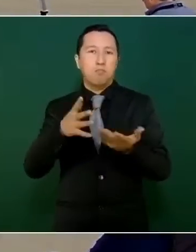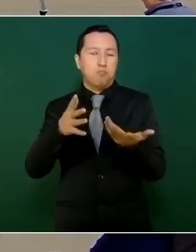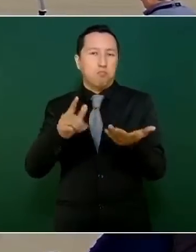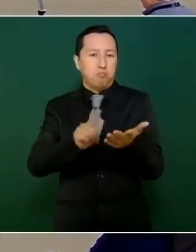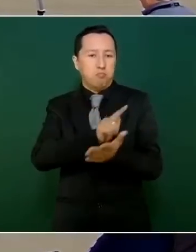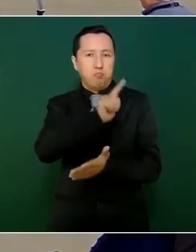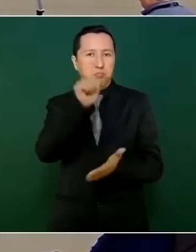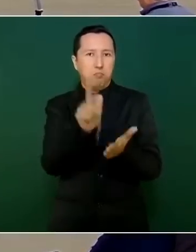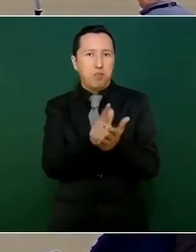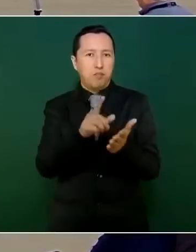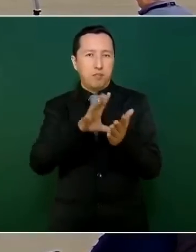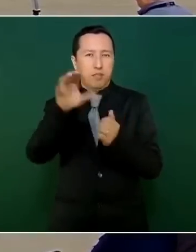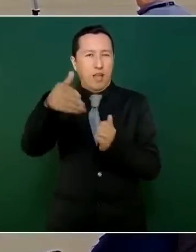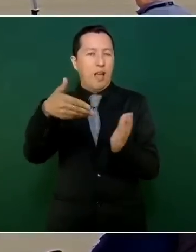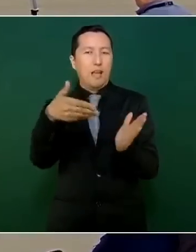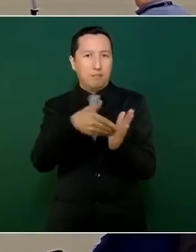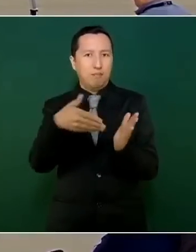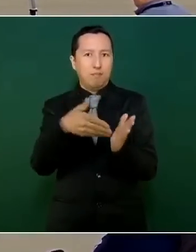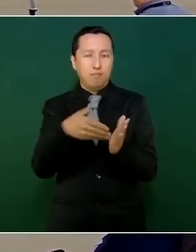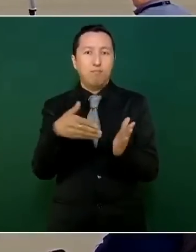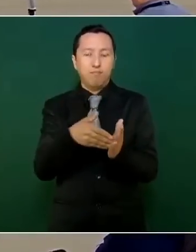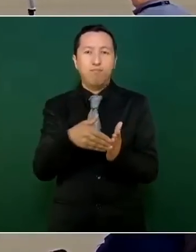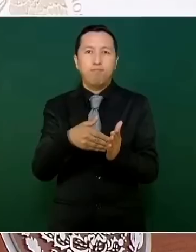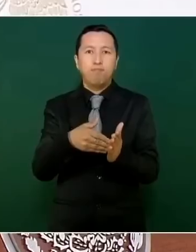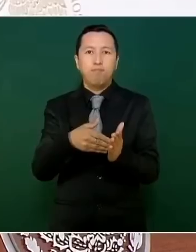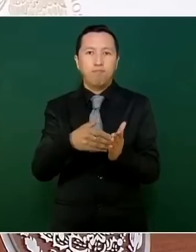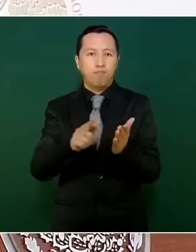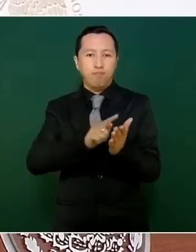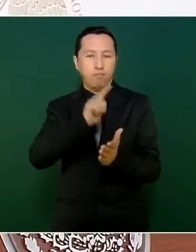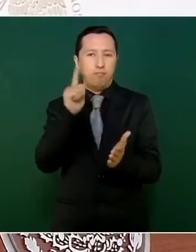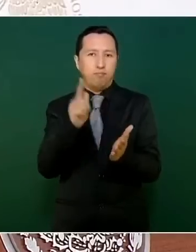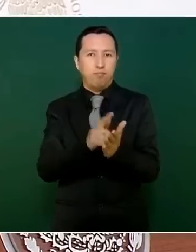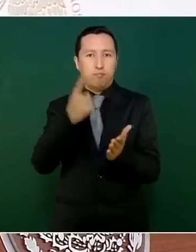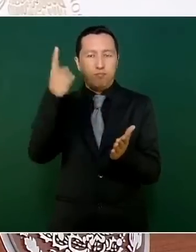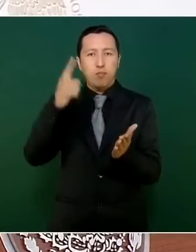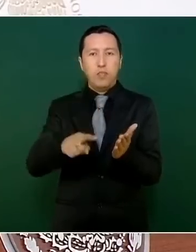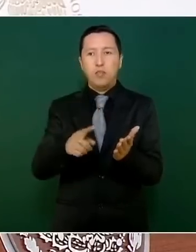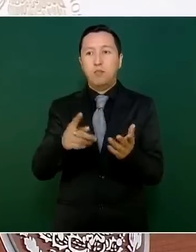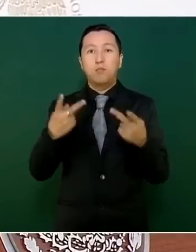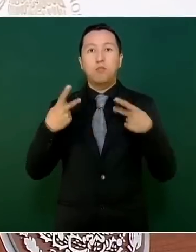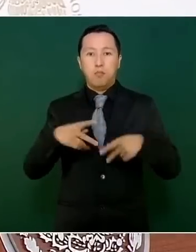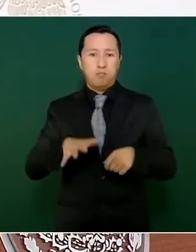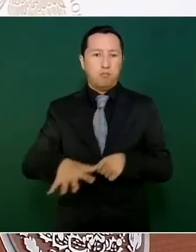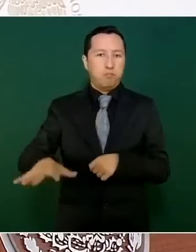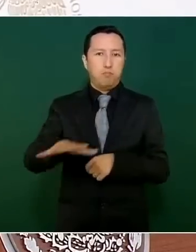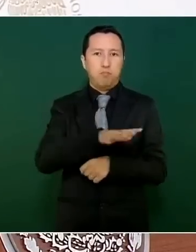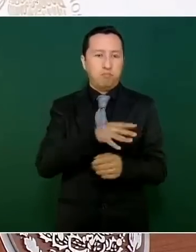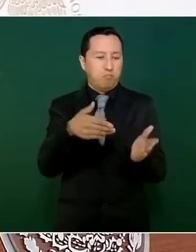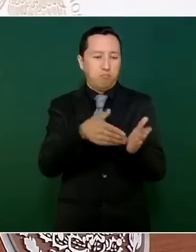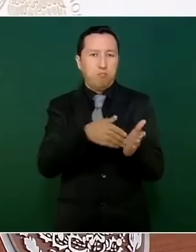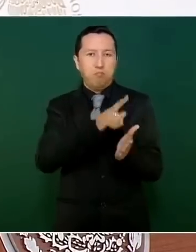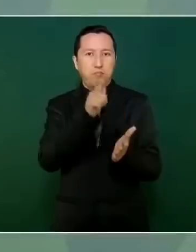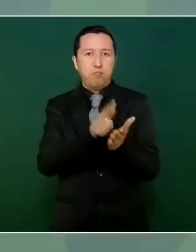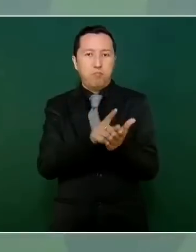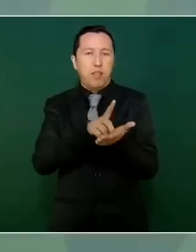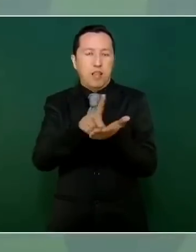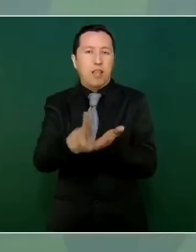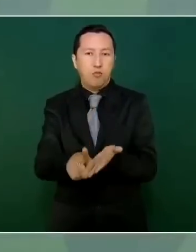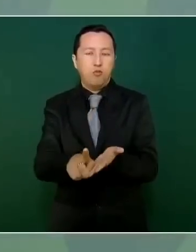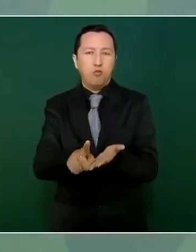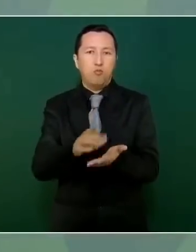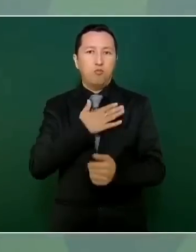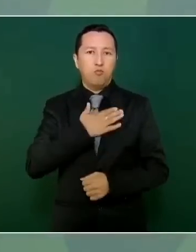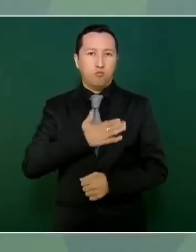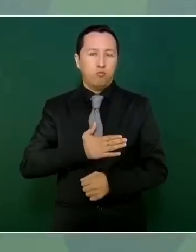Constitución y como además lo merece el pueblo. Es un acto de justicia.